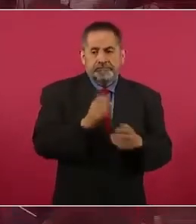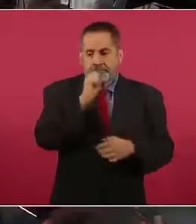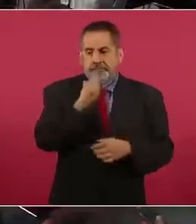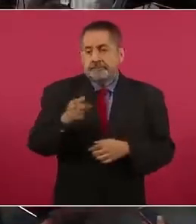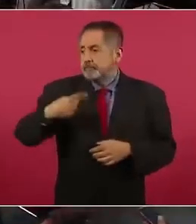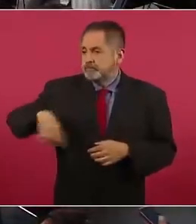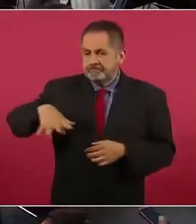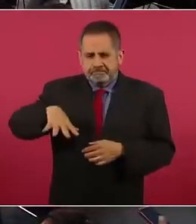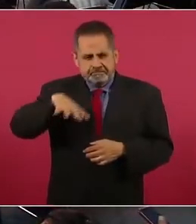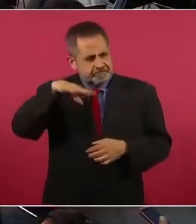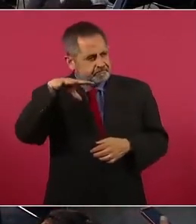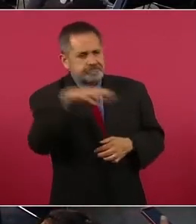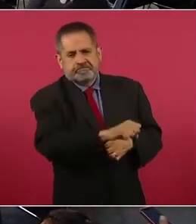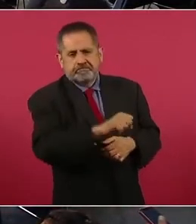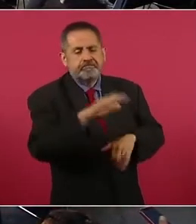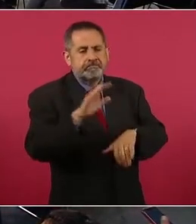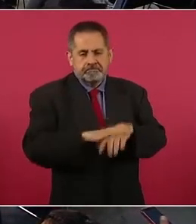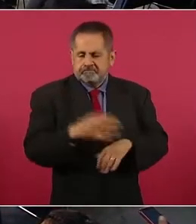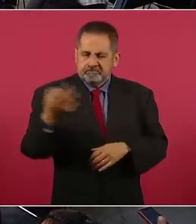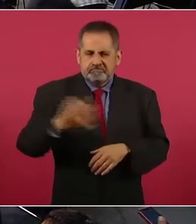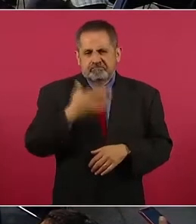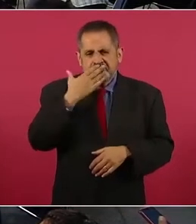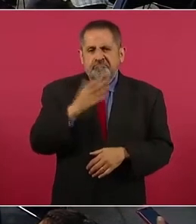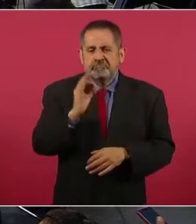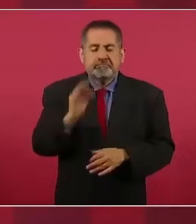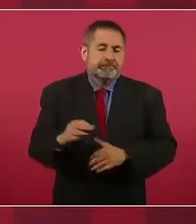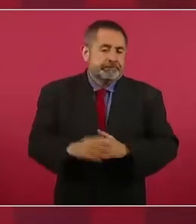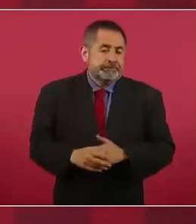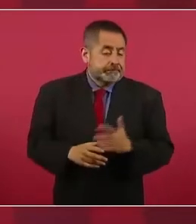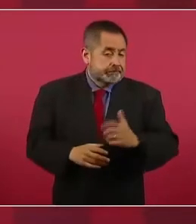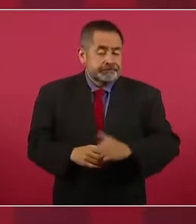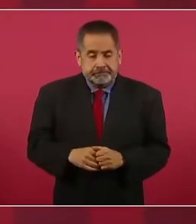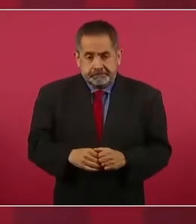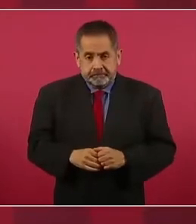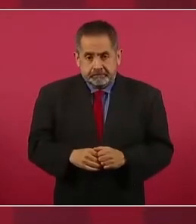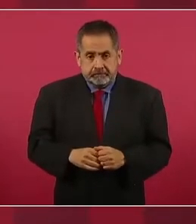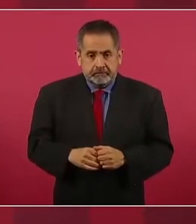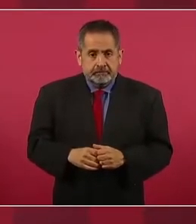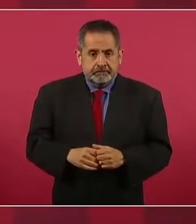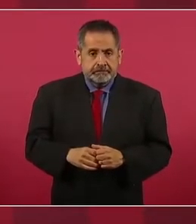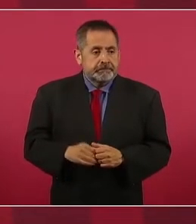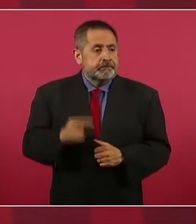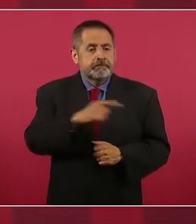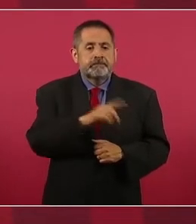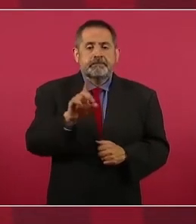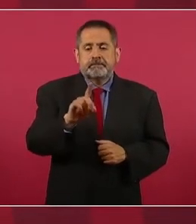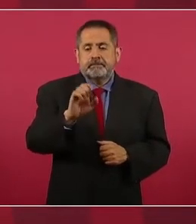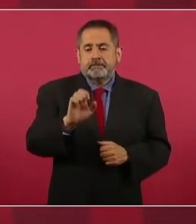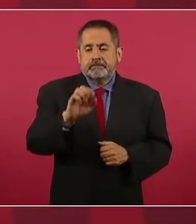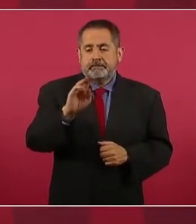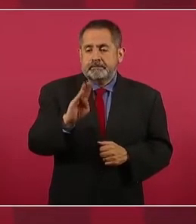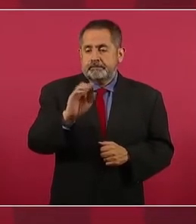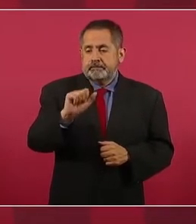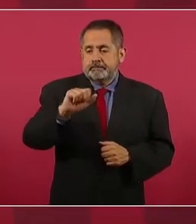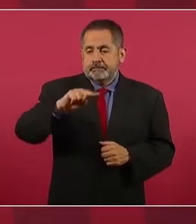persecución criminal cada día es más eficaz. En el caso de Devani